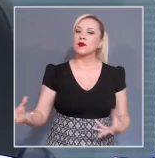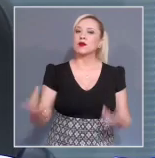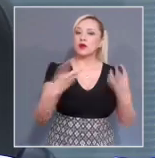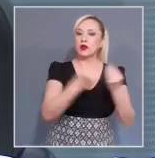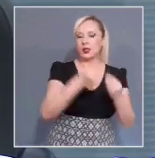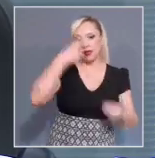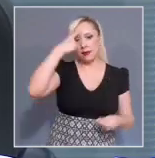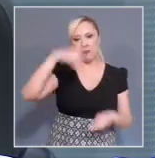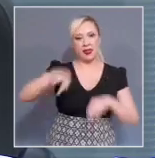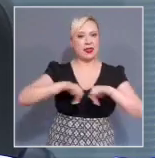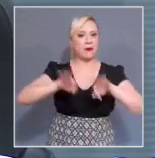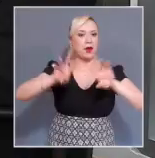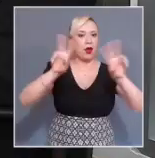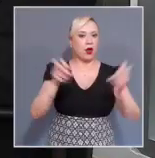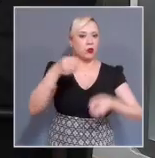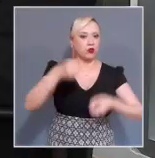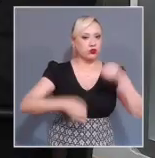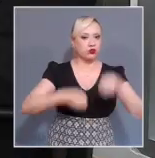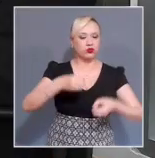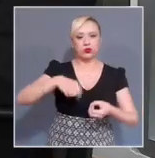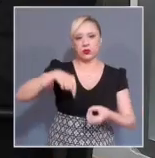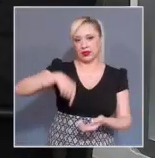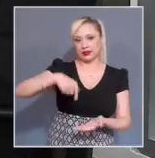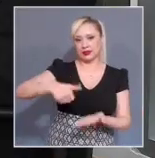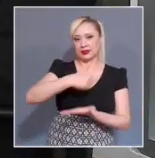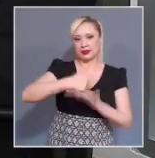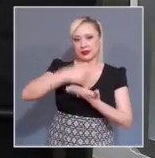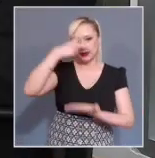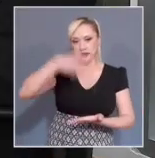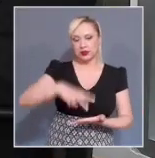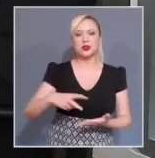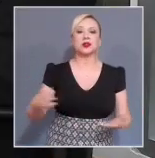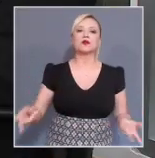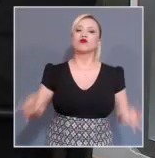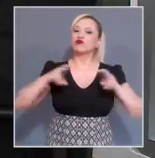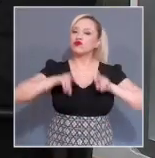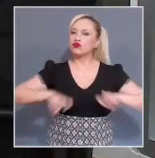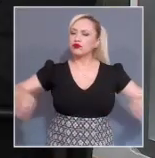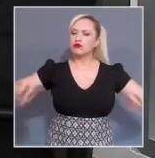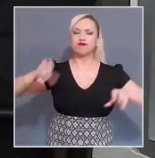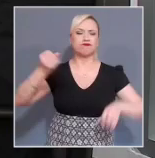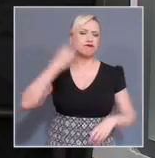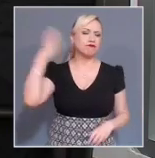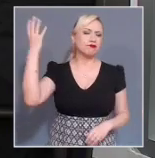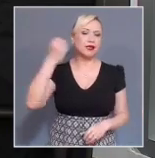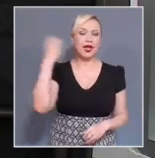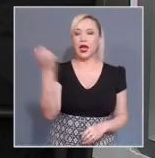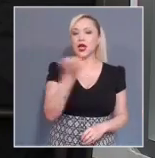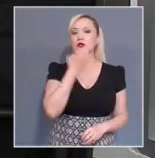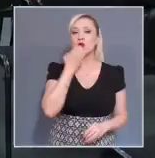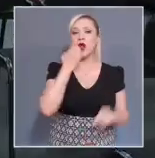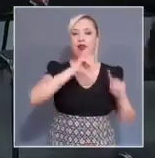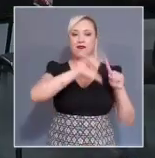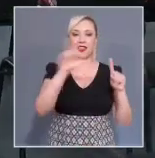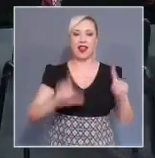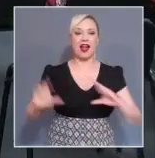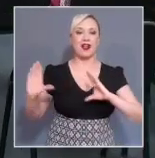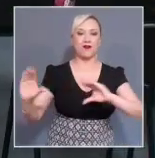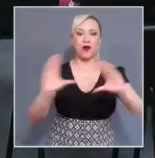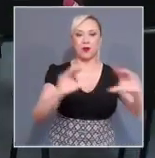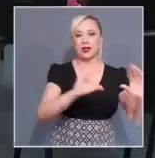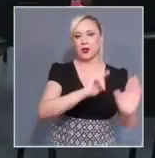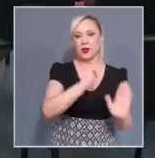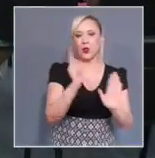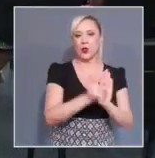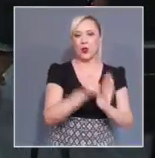trabajo, región Centro-Sur, participaron en la mesa que se llevó a cabo en la Escuela Federal de Formación Judicial. Heriberto